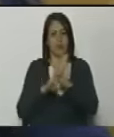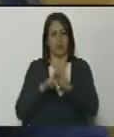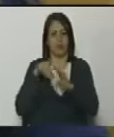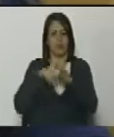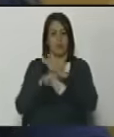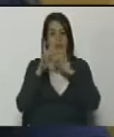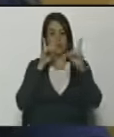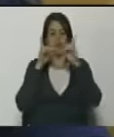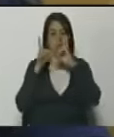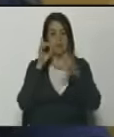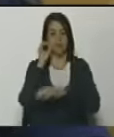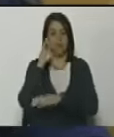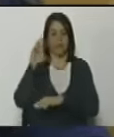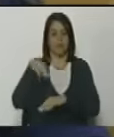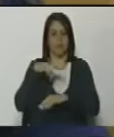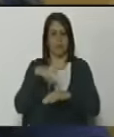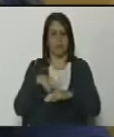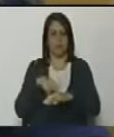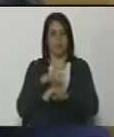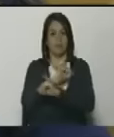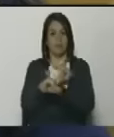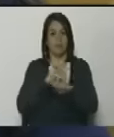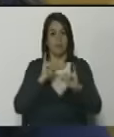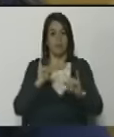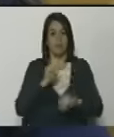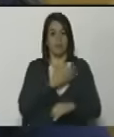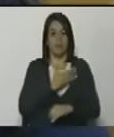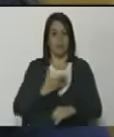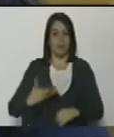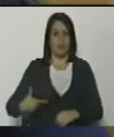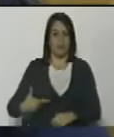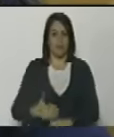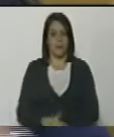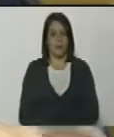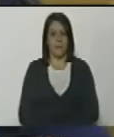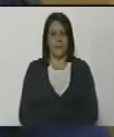Interior y de Debates de la Asamblea Nacional. Es todo, ciudadano presidente.